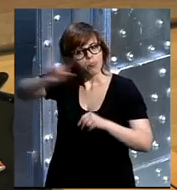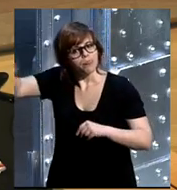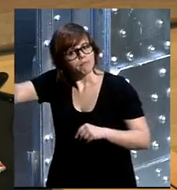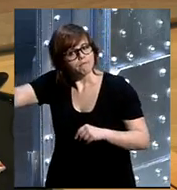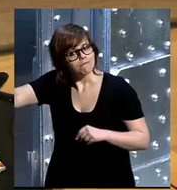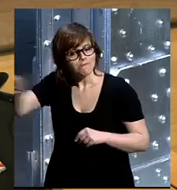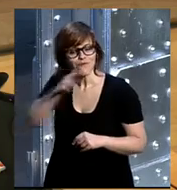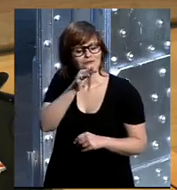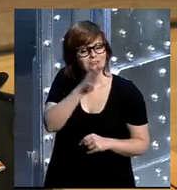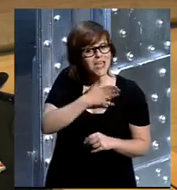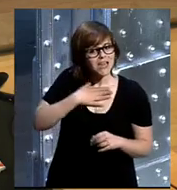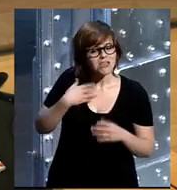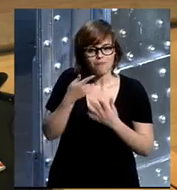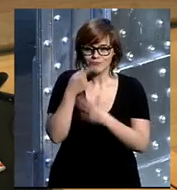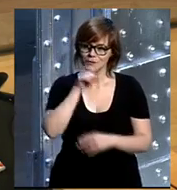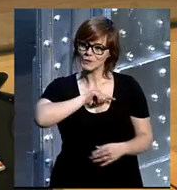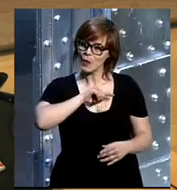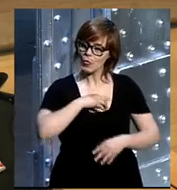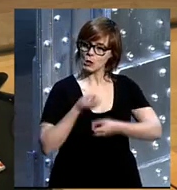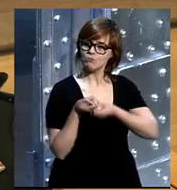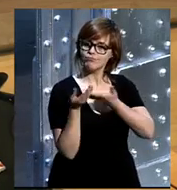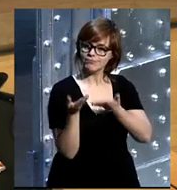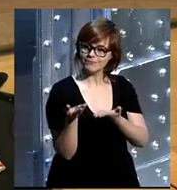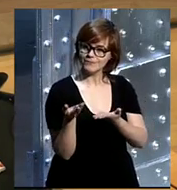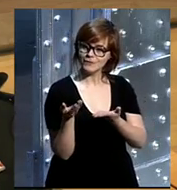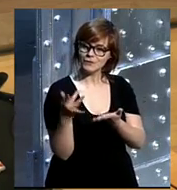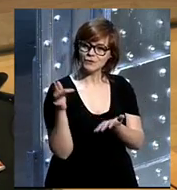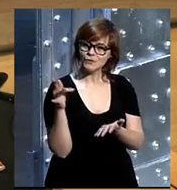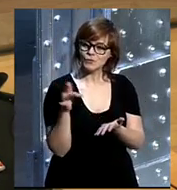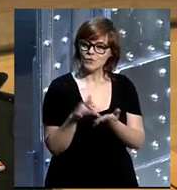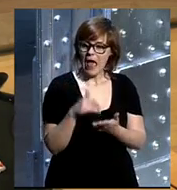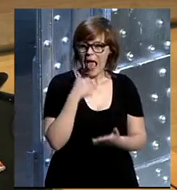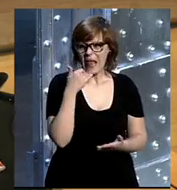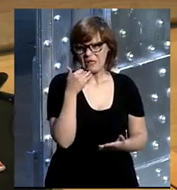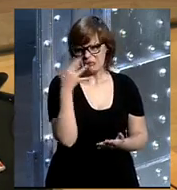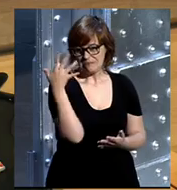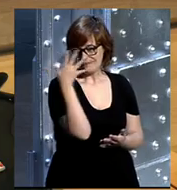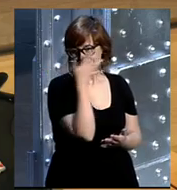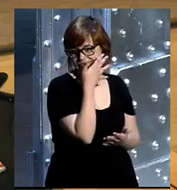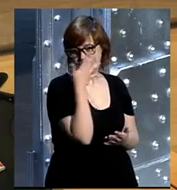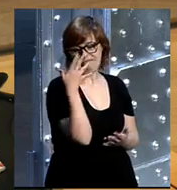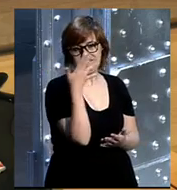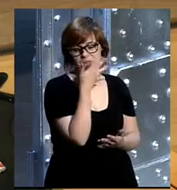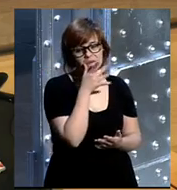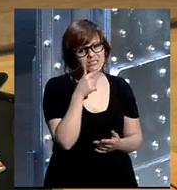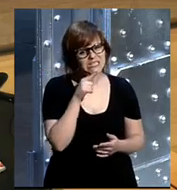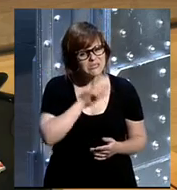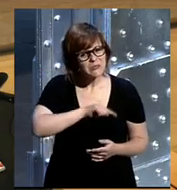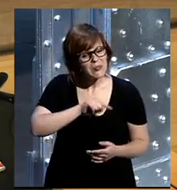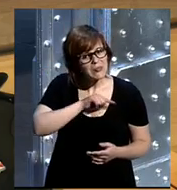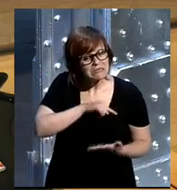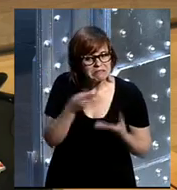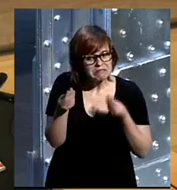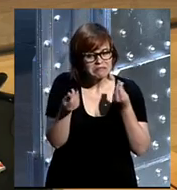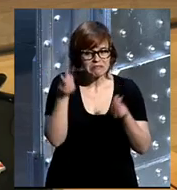mi sensación. Y me quedo con un ataque de escepticismo de verdad, que no